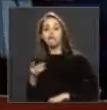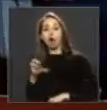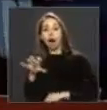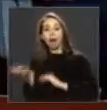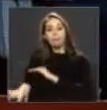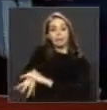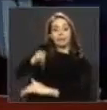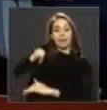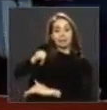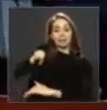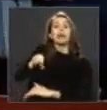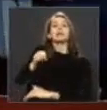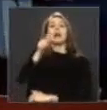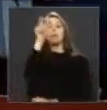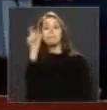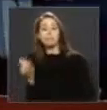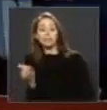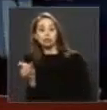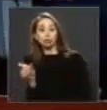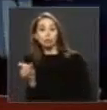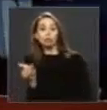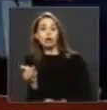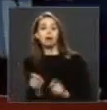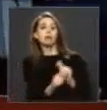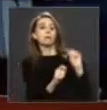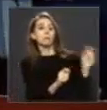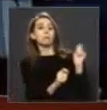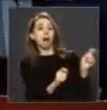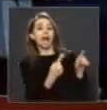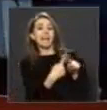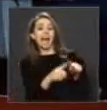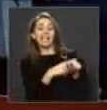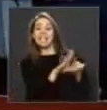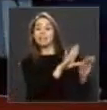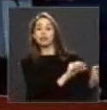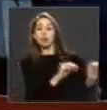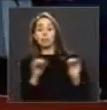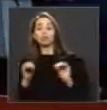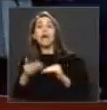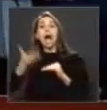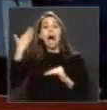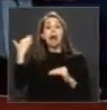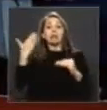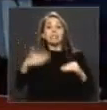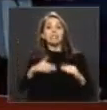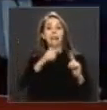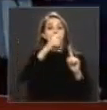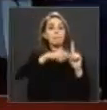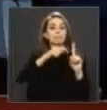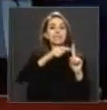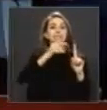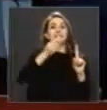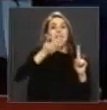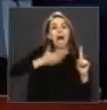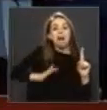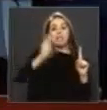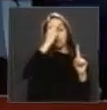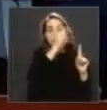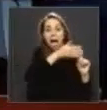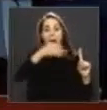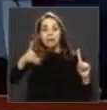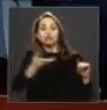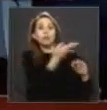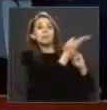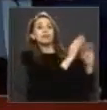personas podrán postergar. Si ya han postergado, va a regir esta garantía para